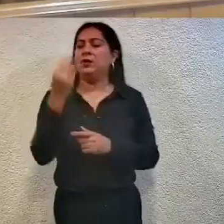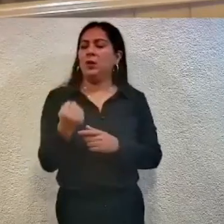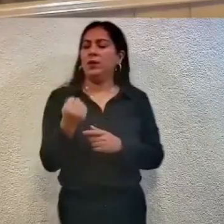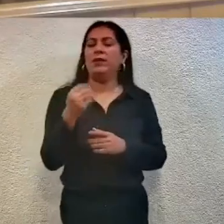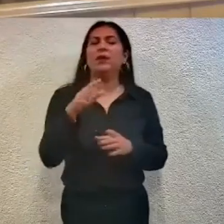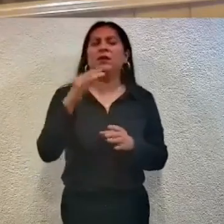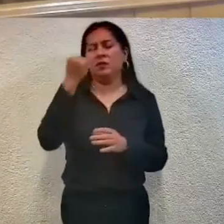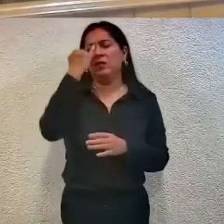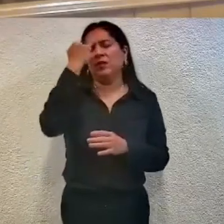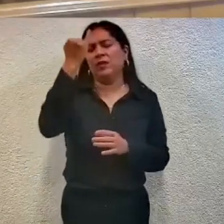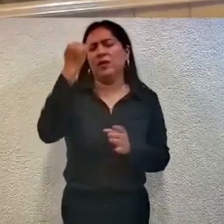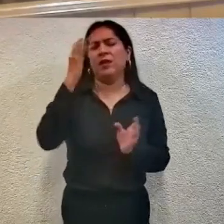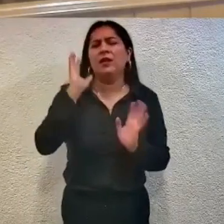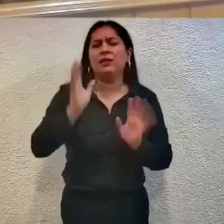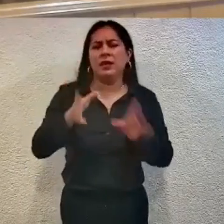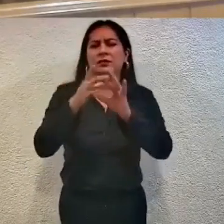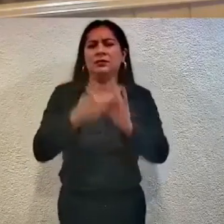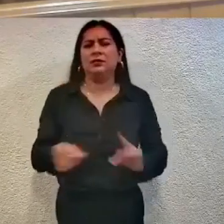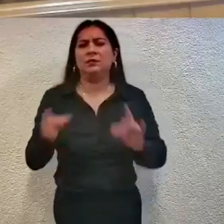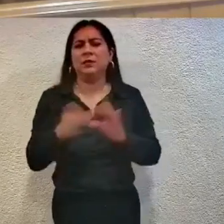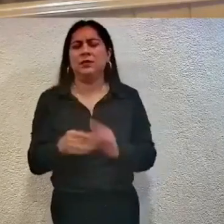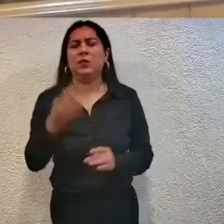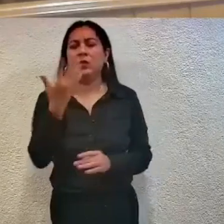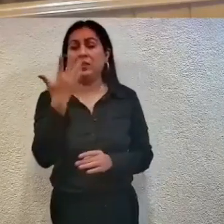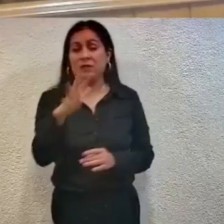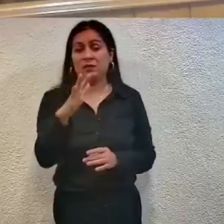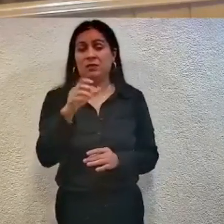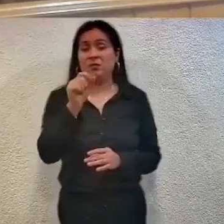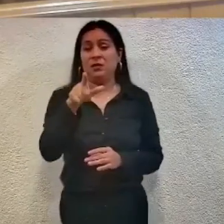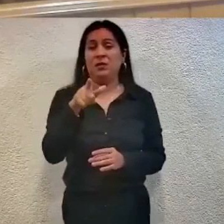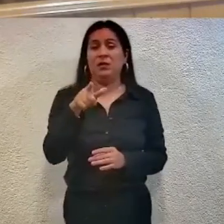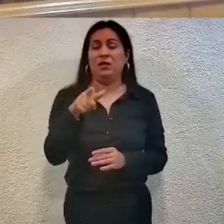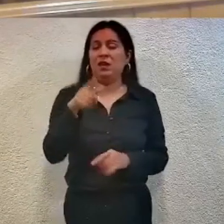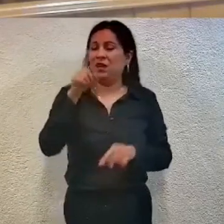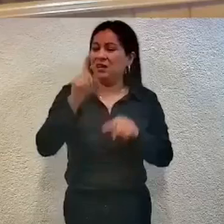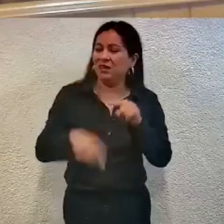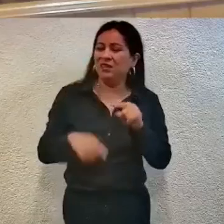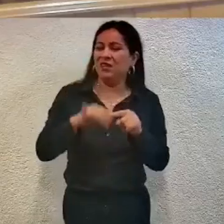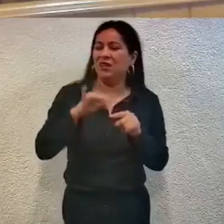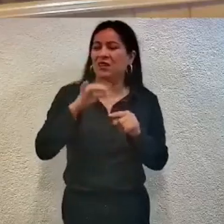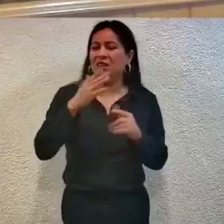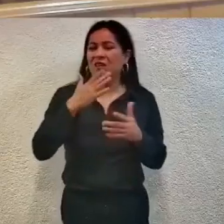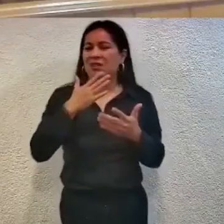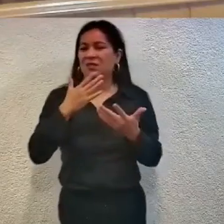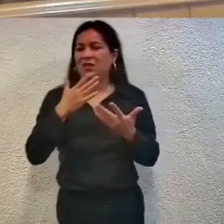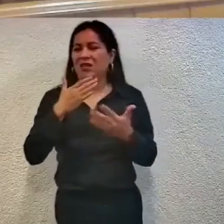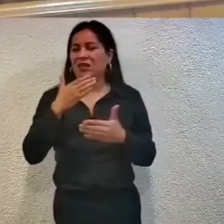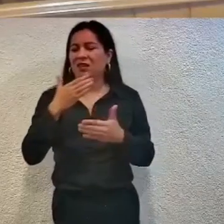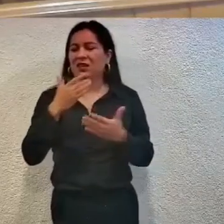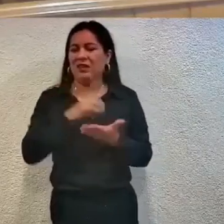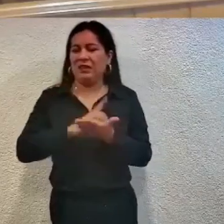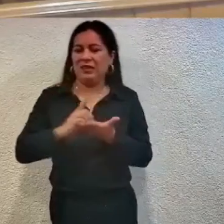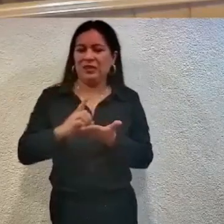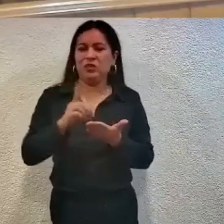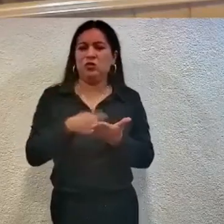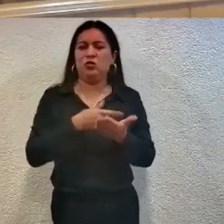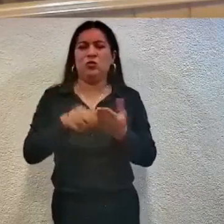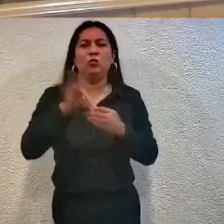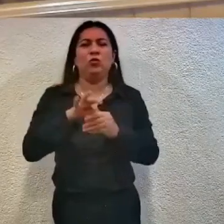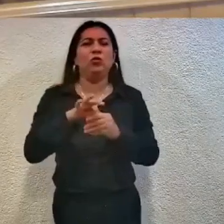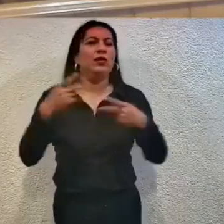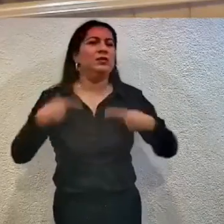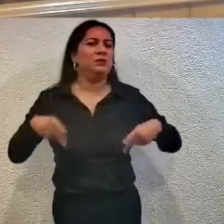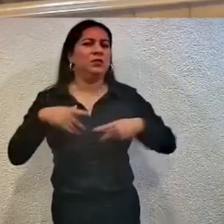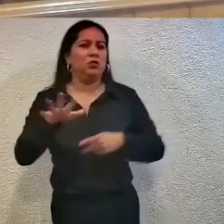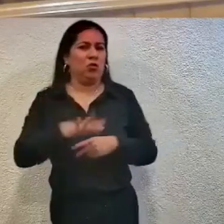que hace a las fracciones novena, cuya hipótesis ya se ha referido, y décima, relativa a impedir sin causa justificada el ejercicio